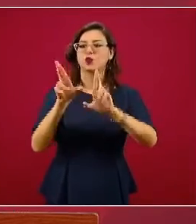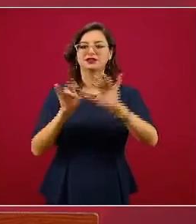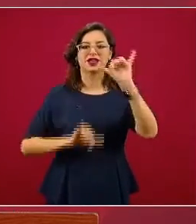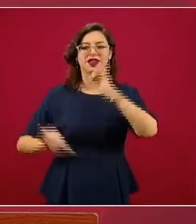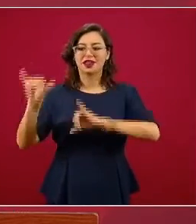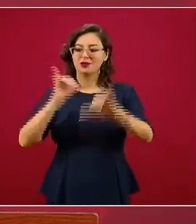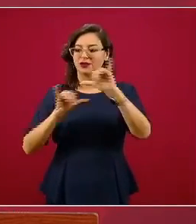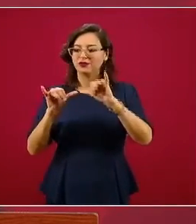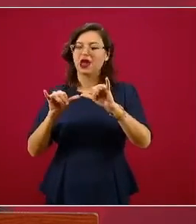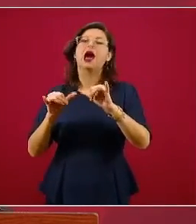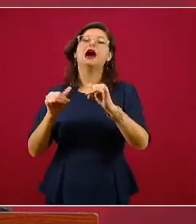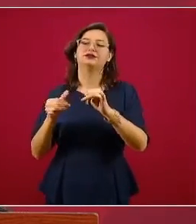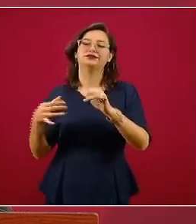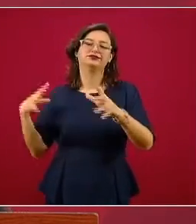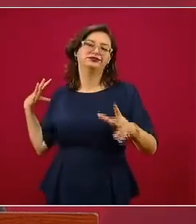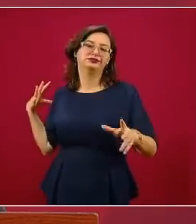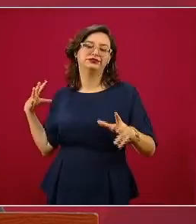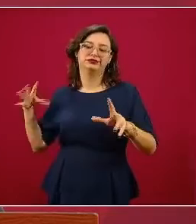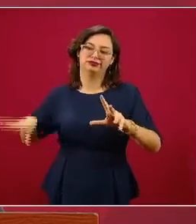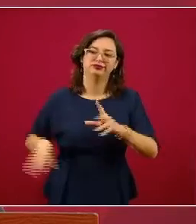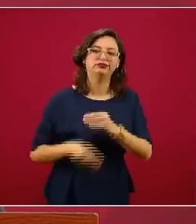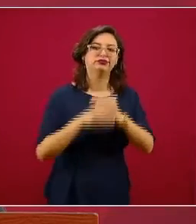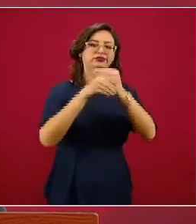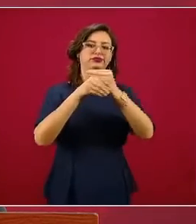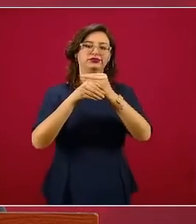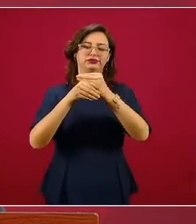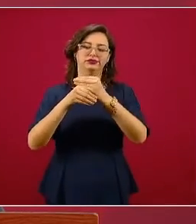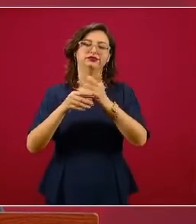procedimiento que se realiza.